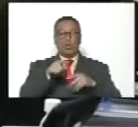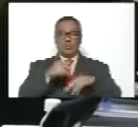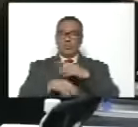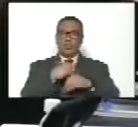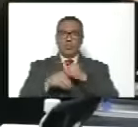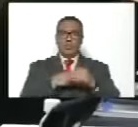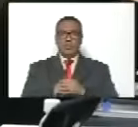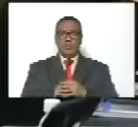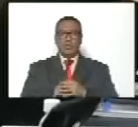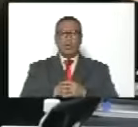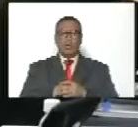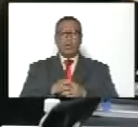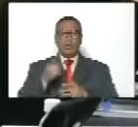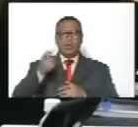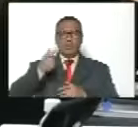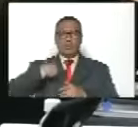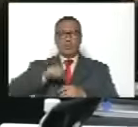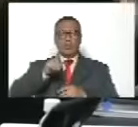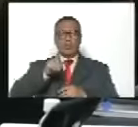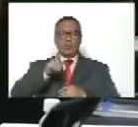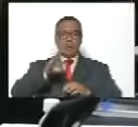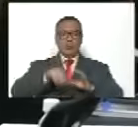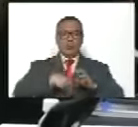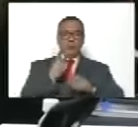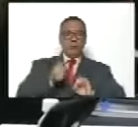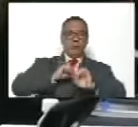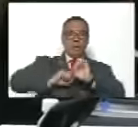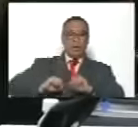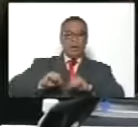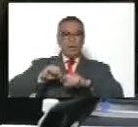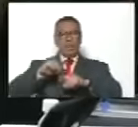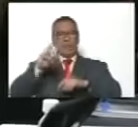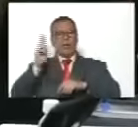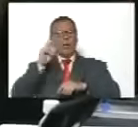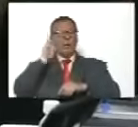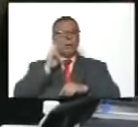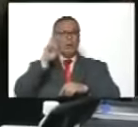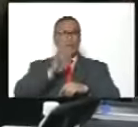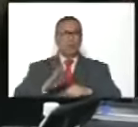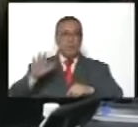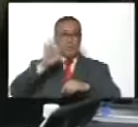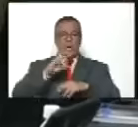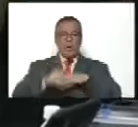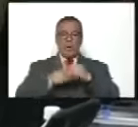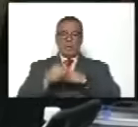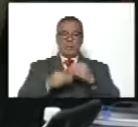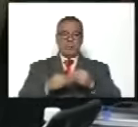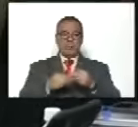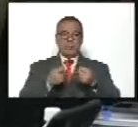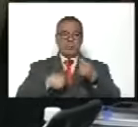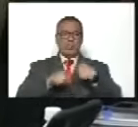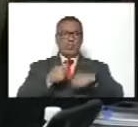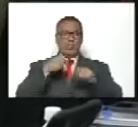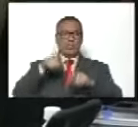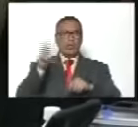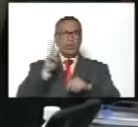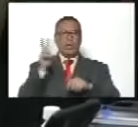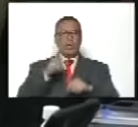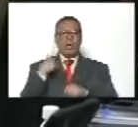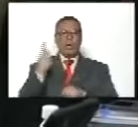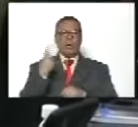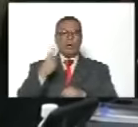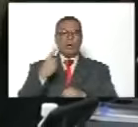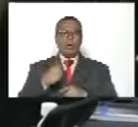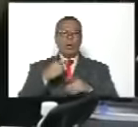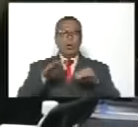medidas habían impedido a la República Bolivariana de Venezuela hacer transacciones financieras. Es decir, no fue una